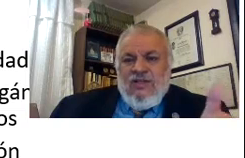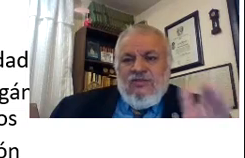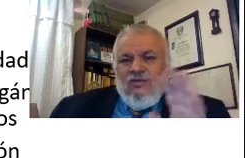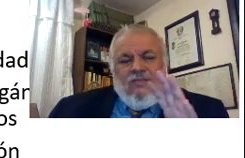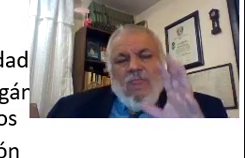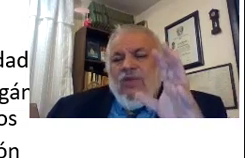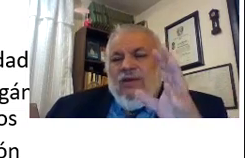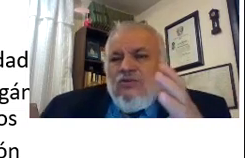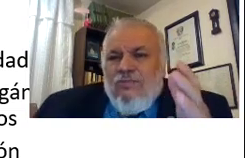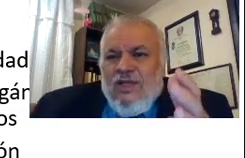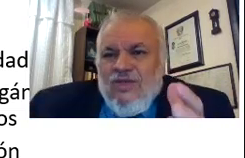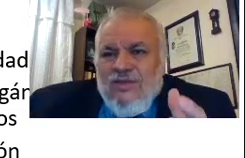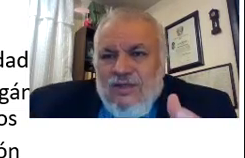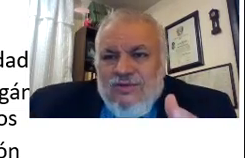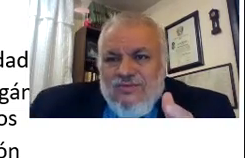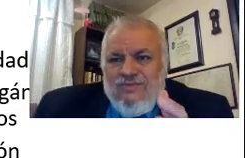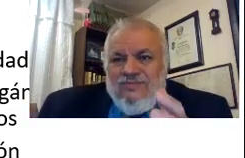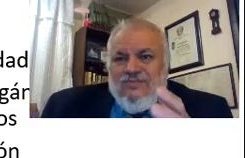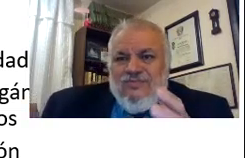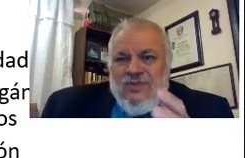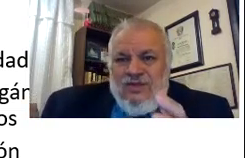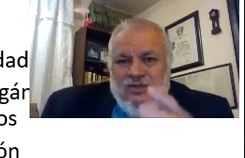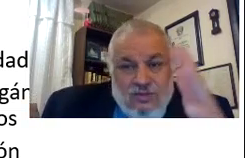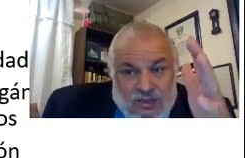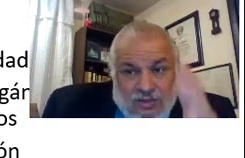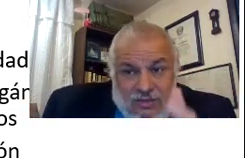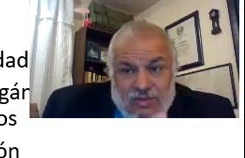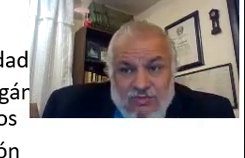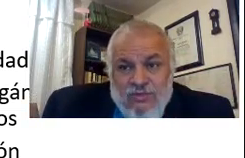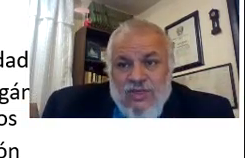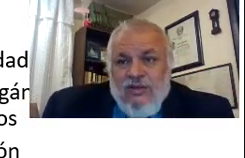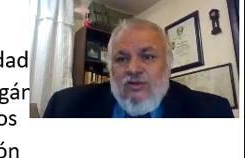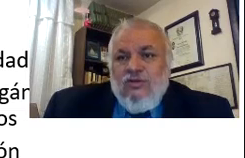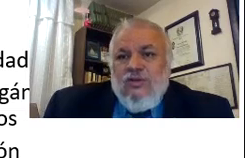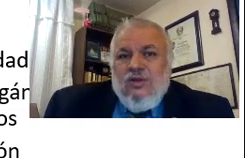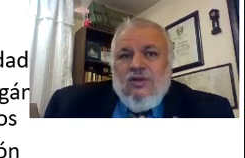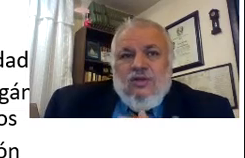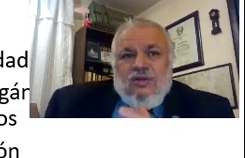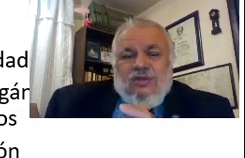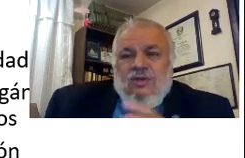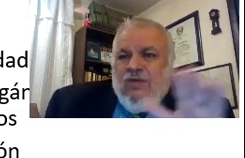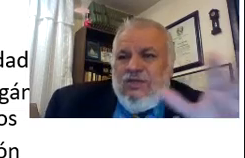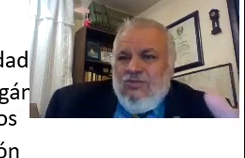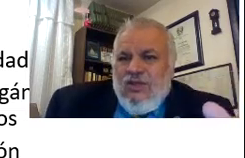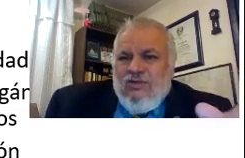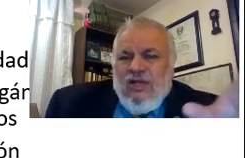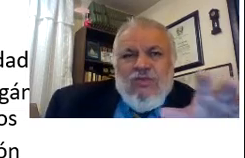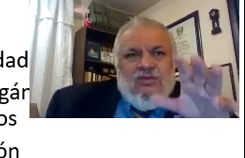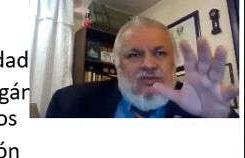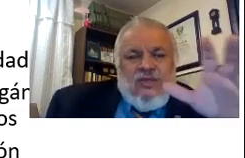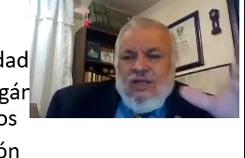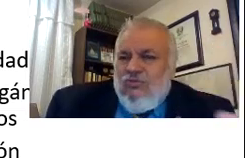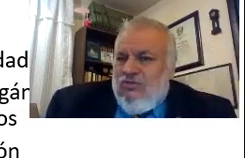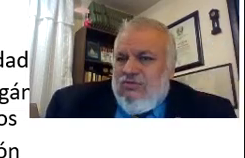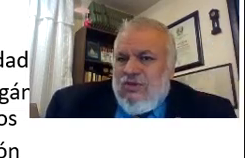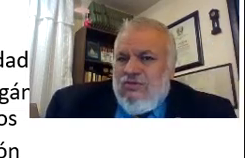de fertilización. No siempre tenemos que hacer esto, ¿sí? No siempre tenemos que buscar todo. Si pensamos que los